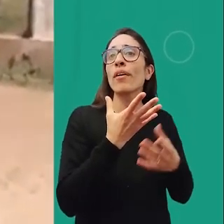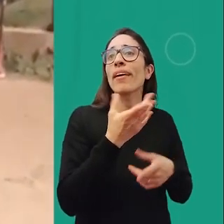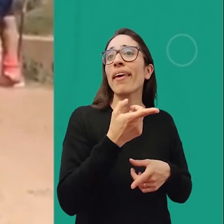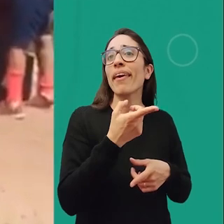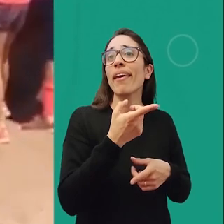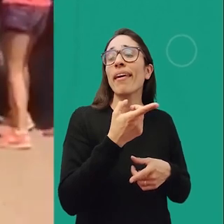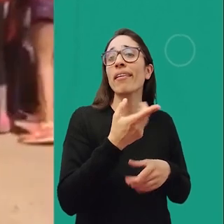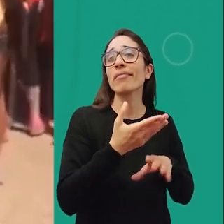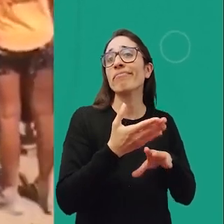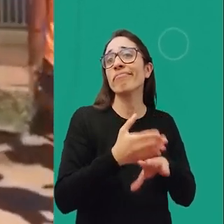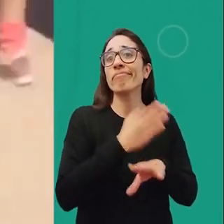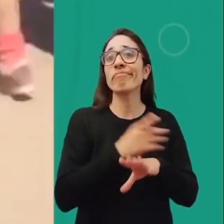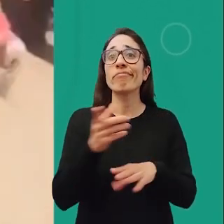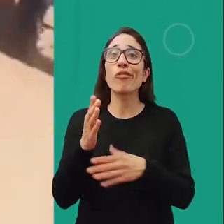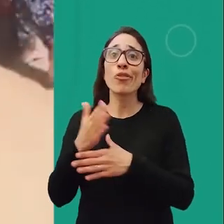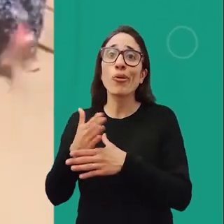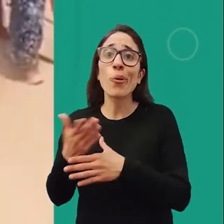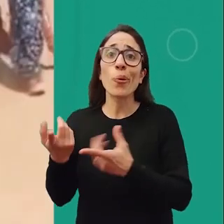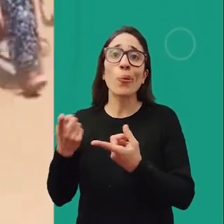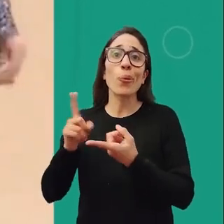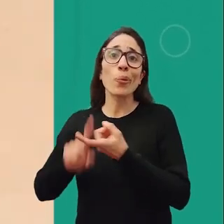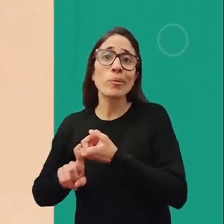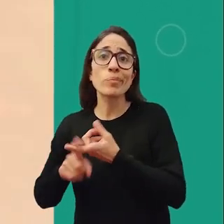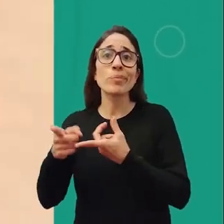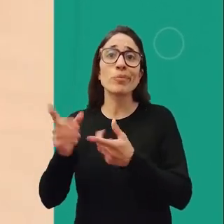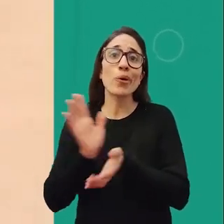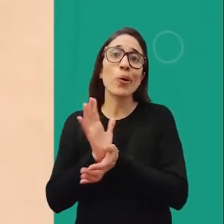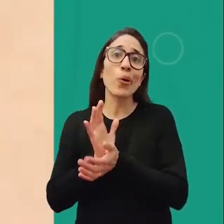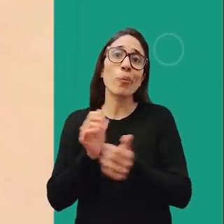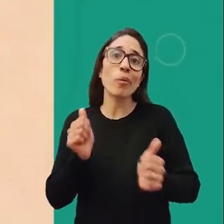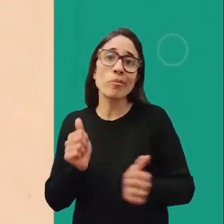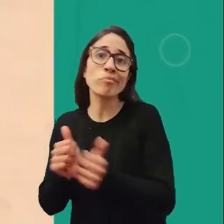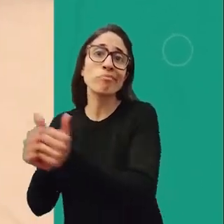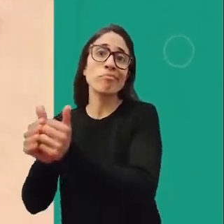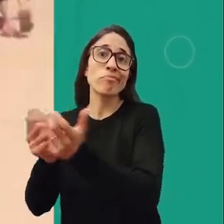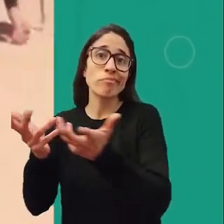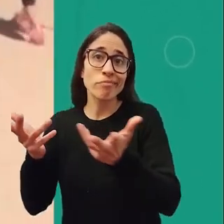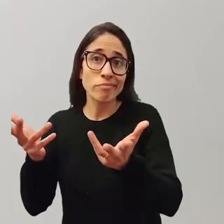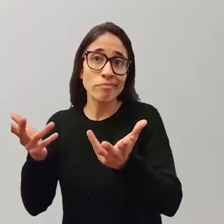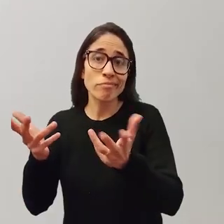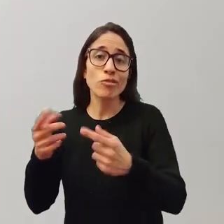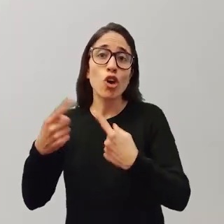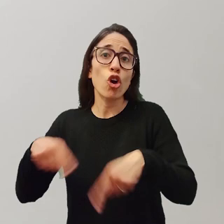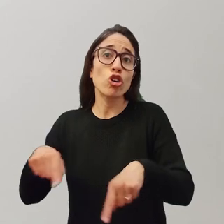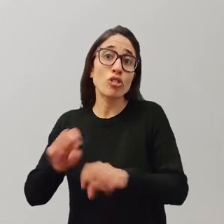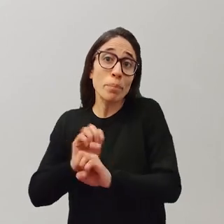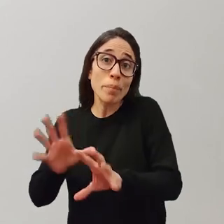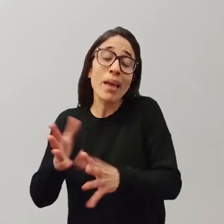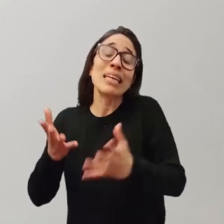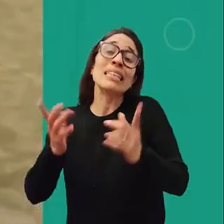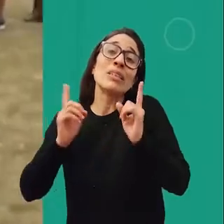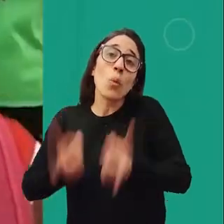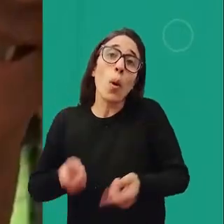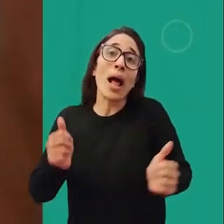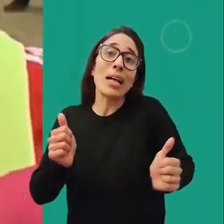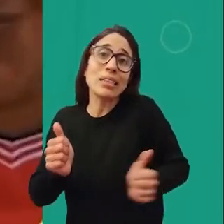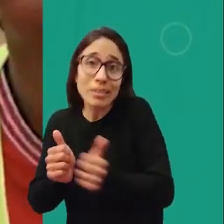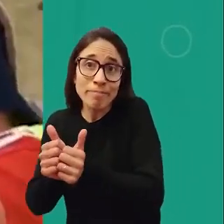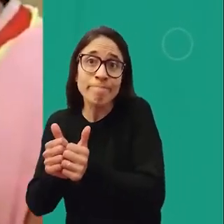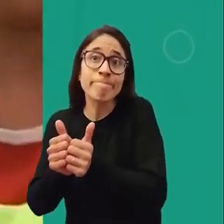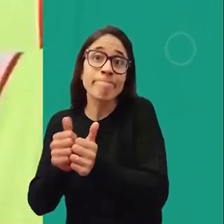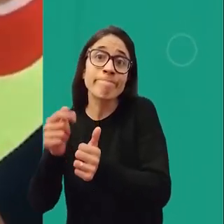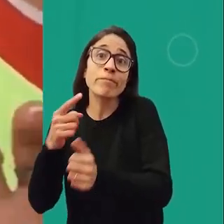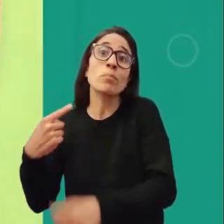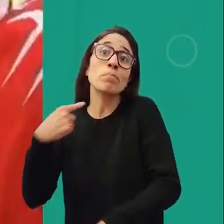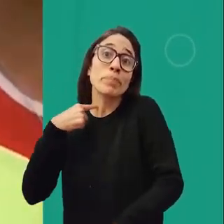sus parejas, maridos, los que sea, hacer cosas que por ahí ellas no querían hacer. Y entonces esa problemática también de ellas haberse